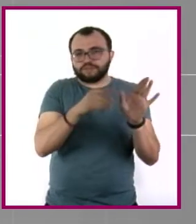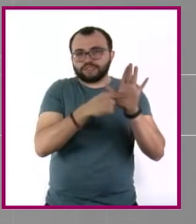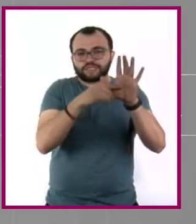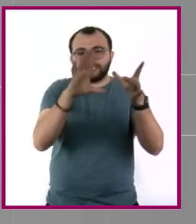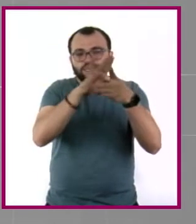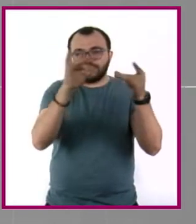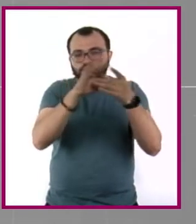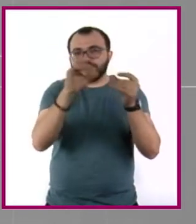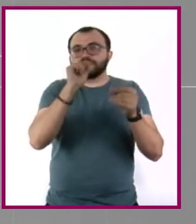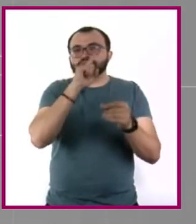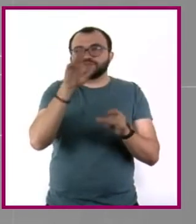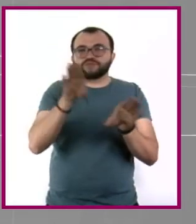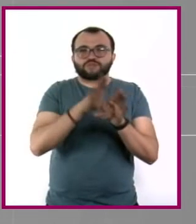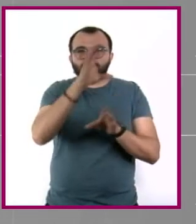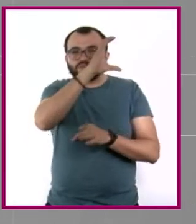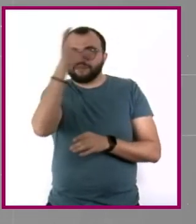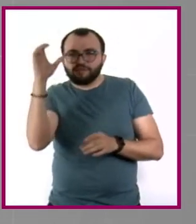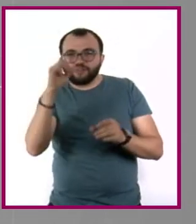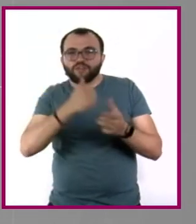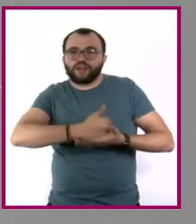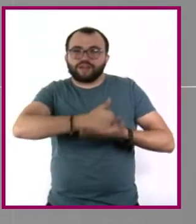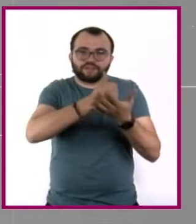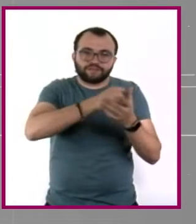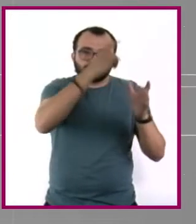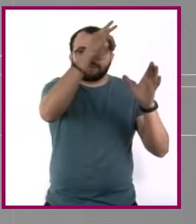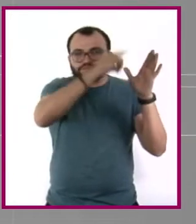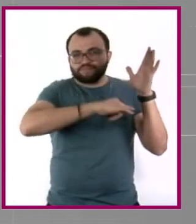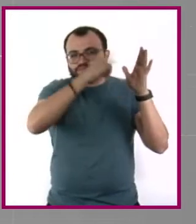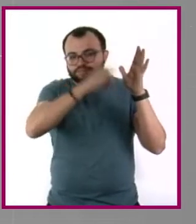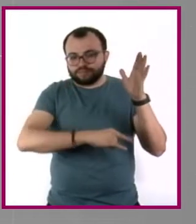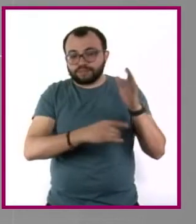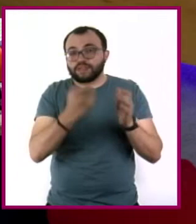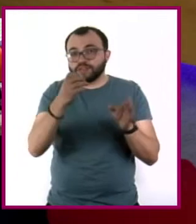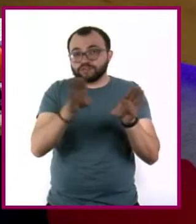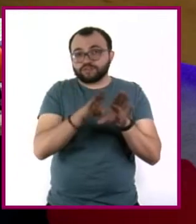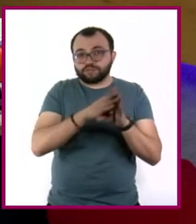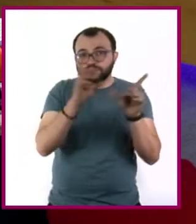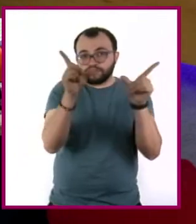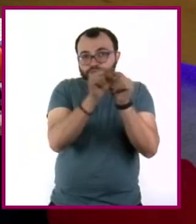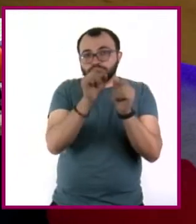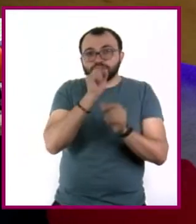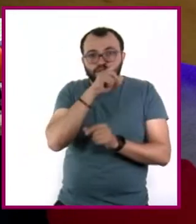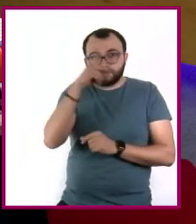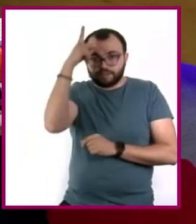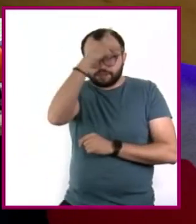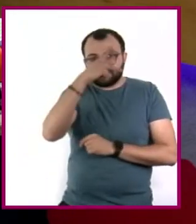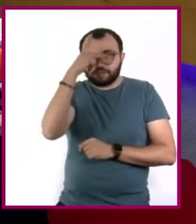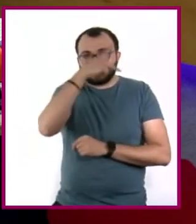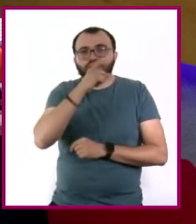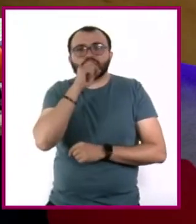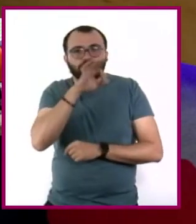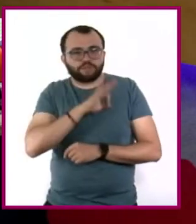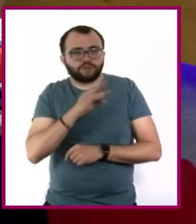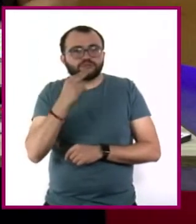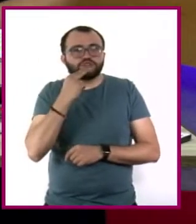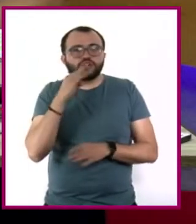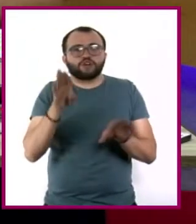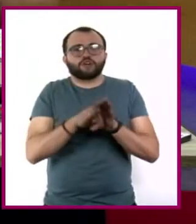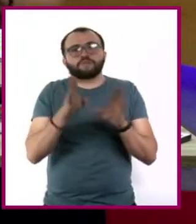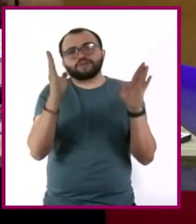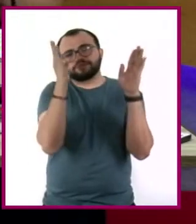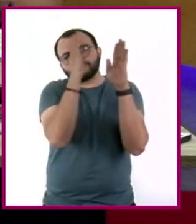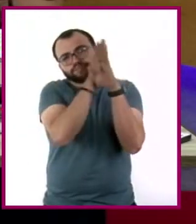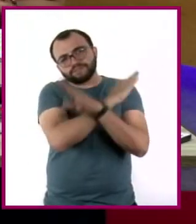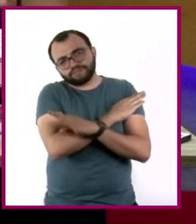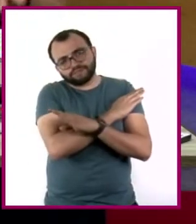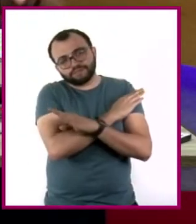el apoyo de recursos visuales. Entonces, el resumen es un recurso pedagógico, pero también puede usarse como forma de entretenimiento. Con el